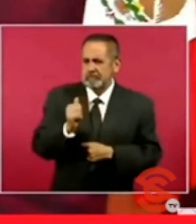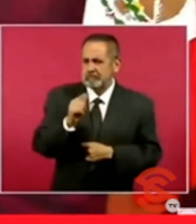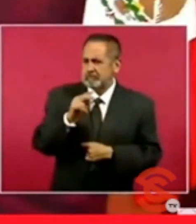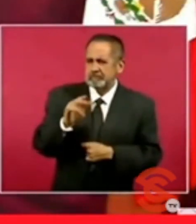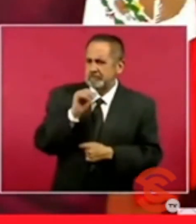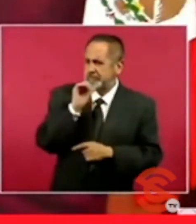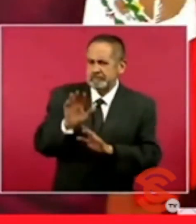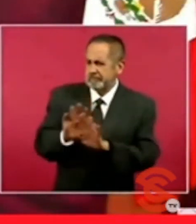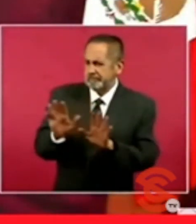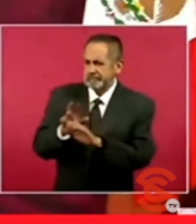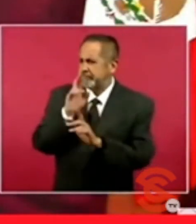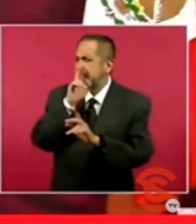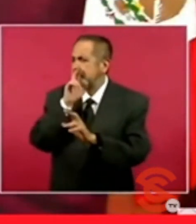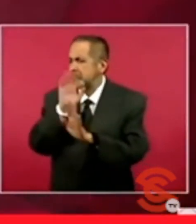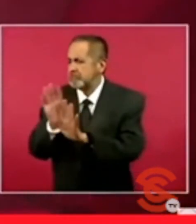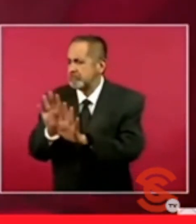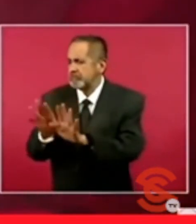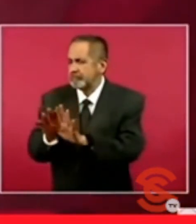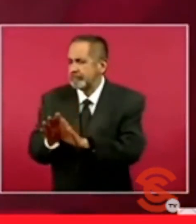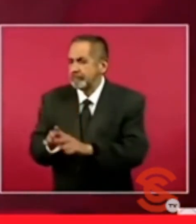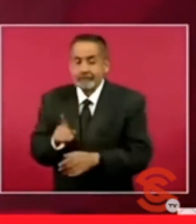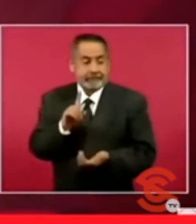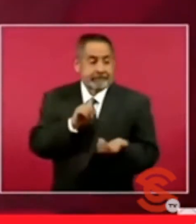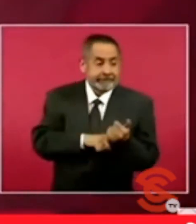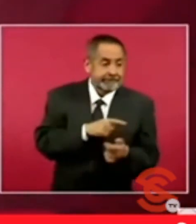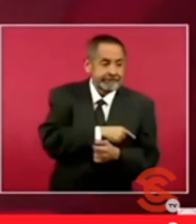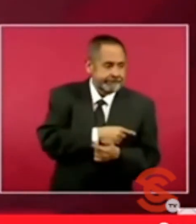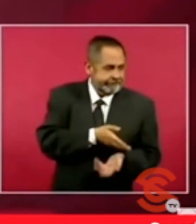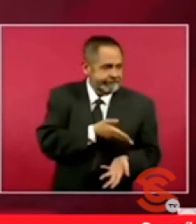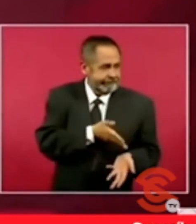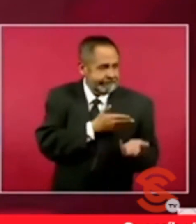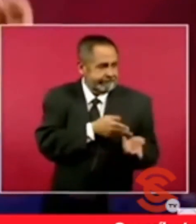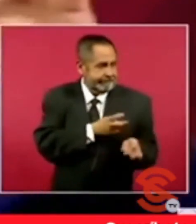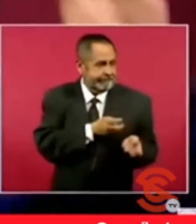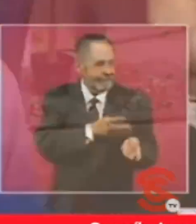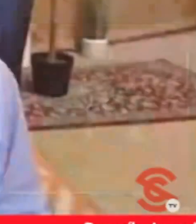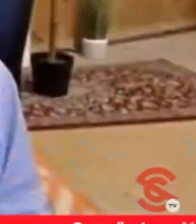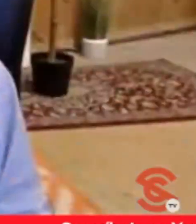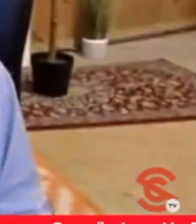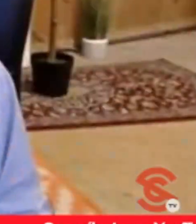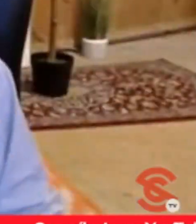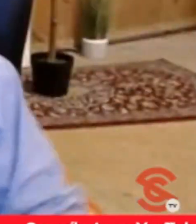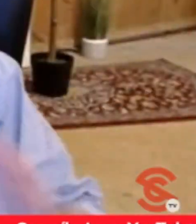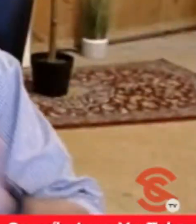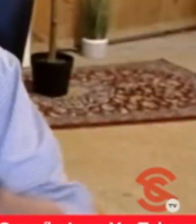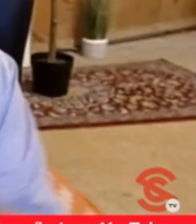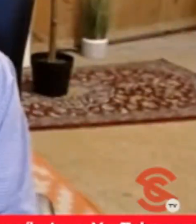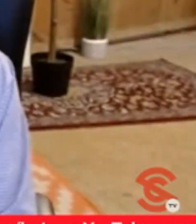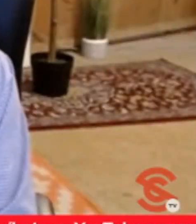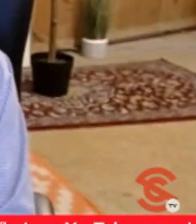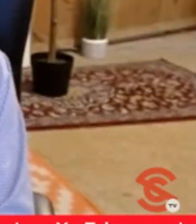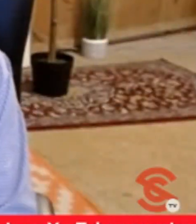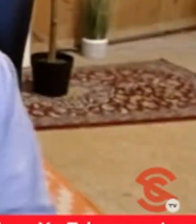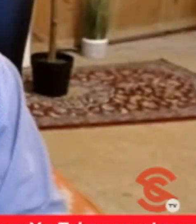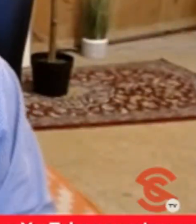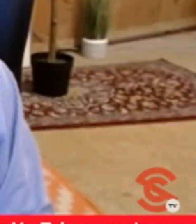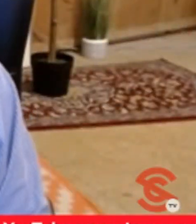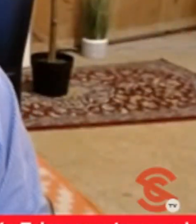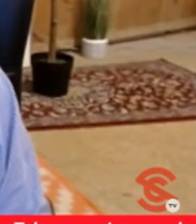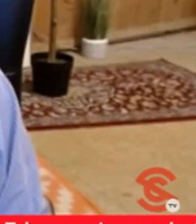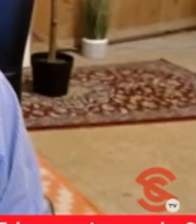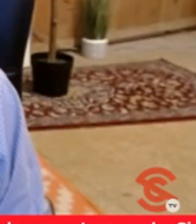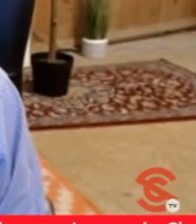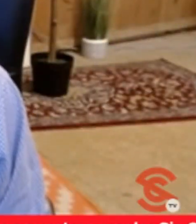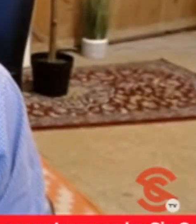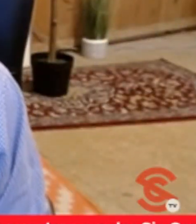tantas cosas que en Televisa se Disculpen como riva palacio pero que ya lo daban por muerto vamos a hablar de esto a profundidad